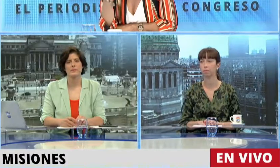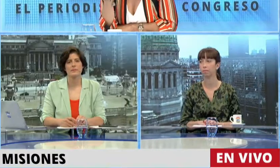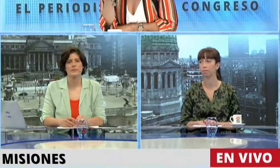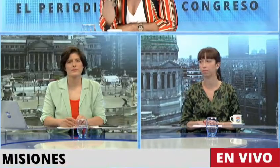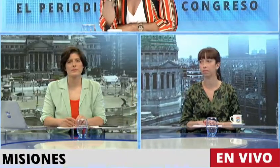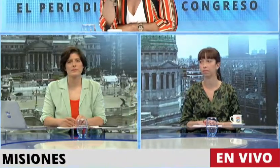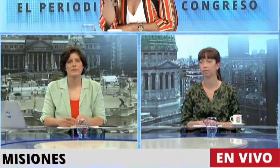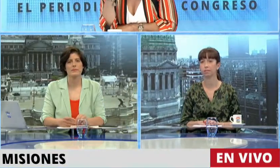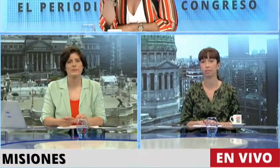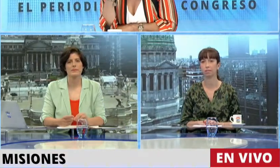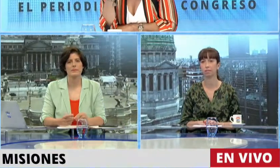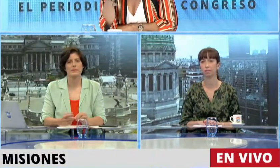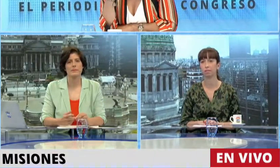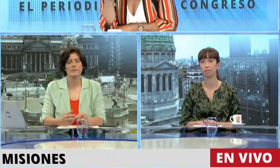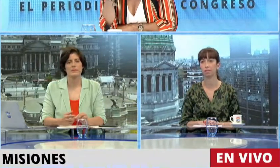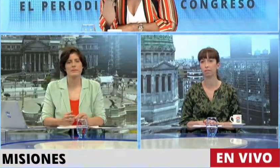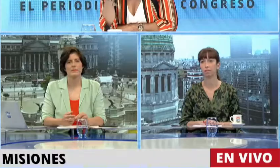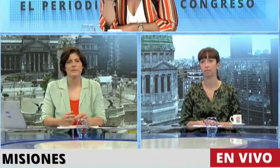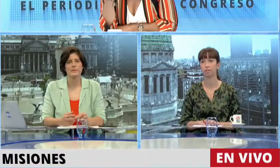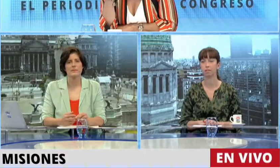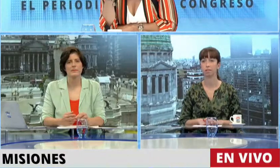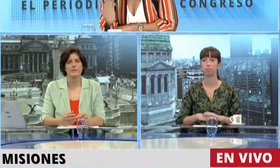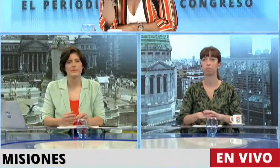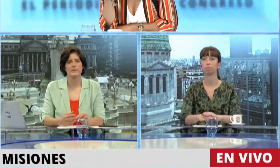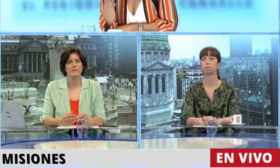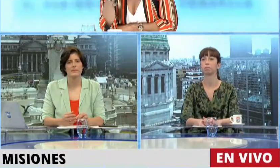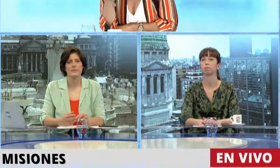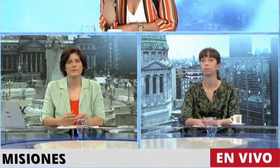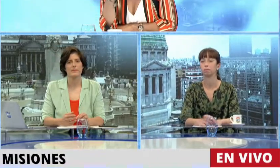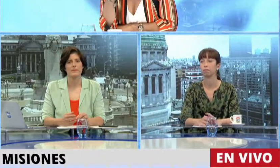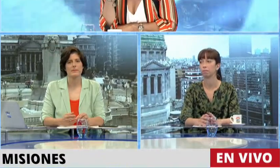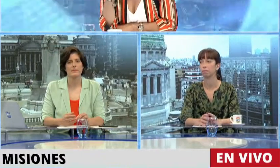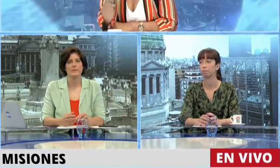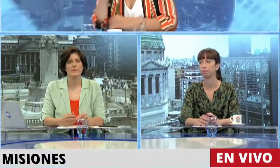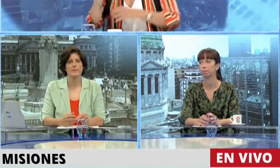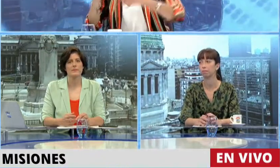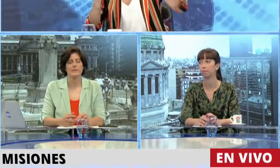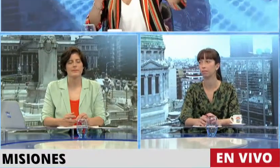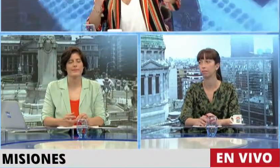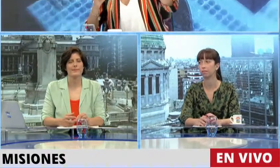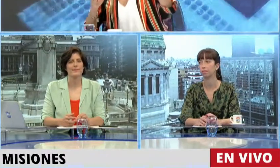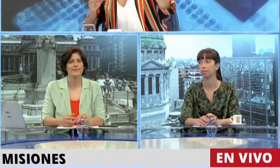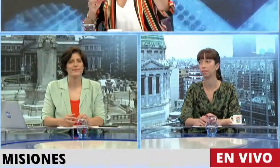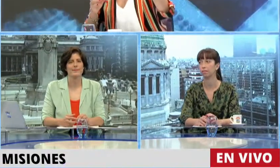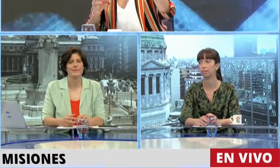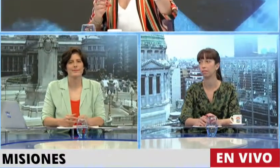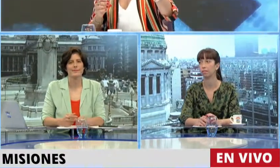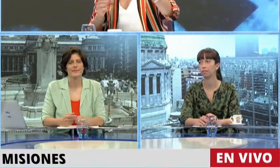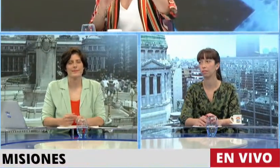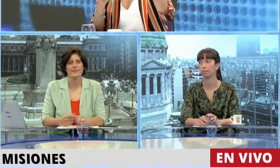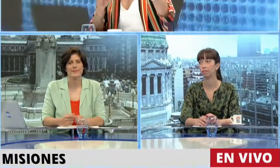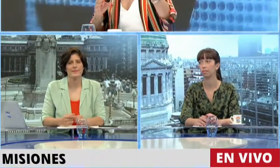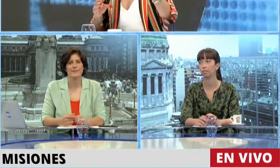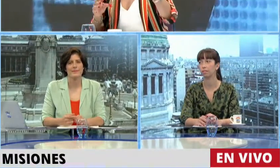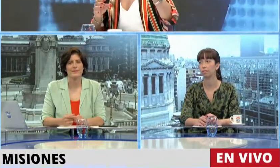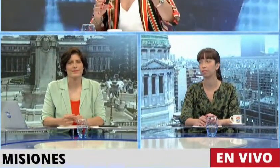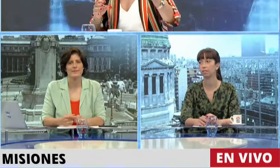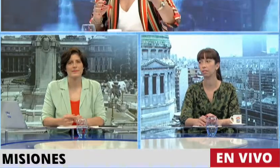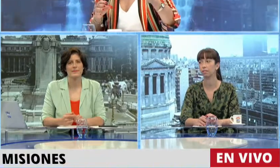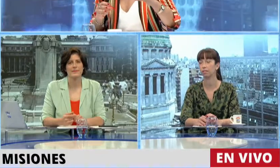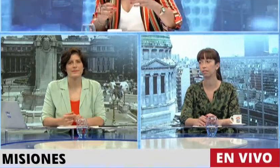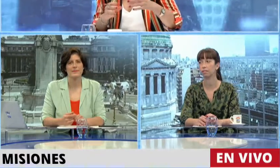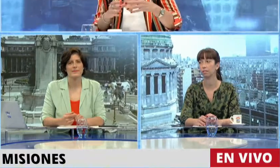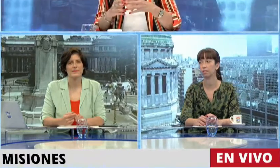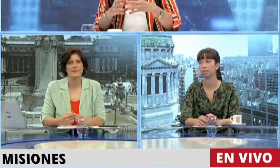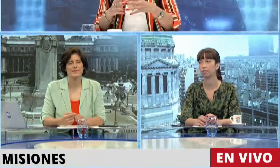y que en la práctica me parece que no va a tener ningún tipo de aplicación real. Solo esta reflexión, diputado, y ya cerramos, Sí.